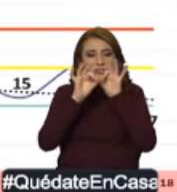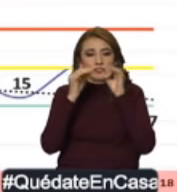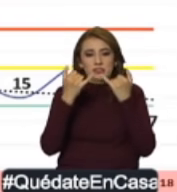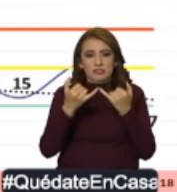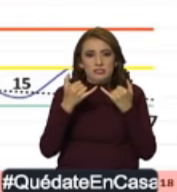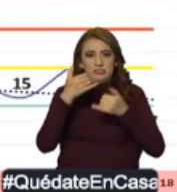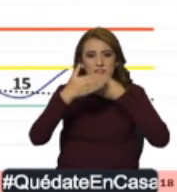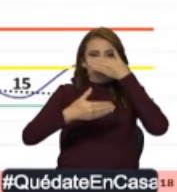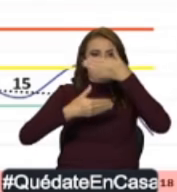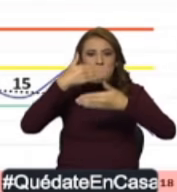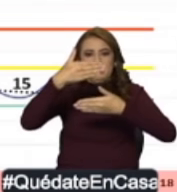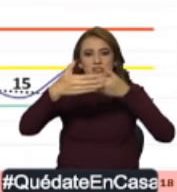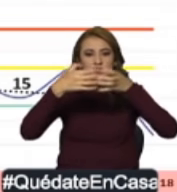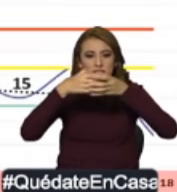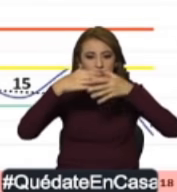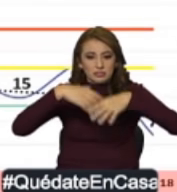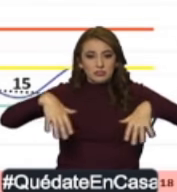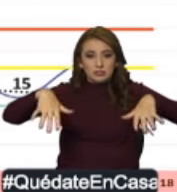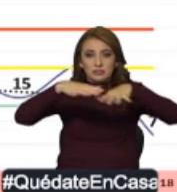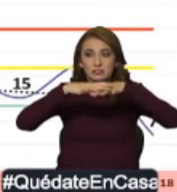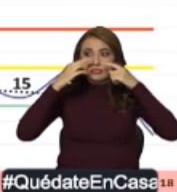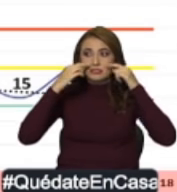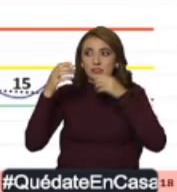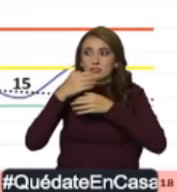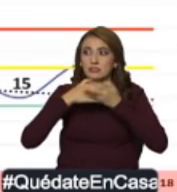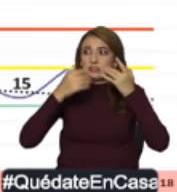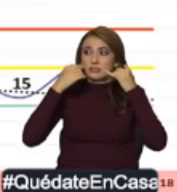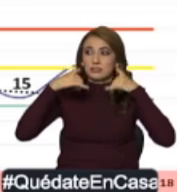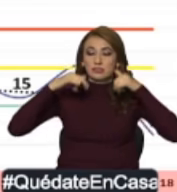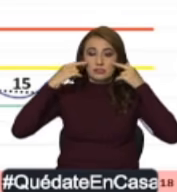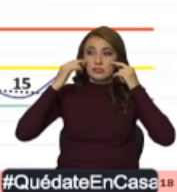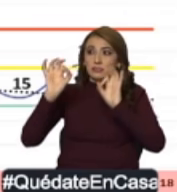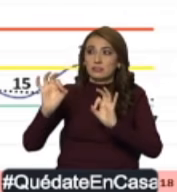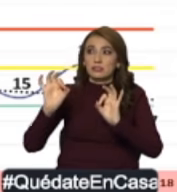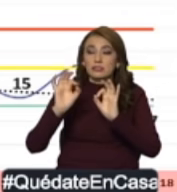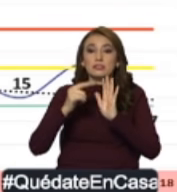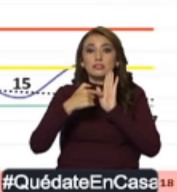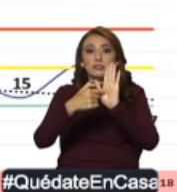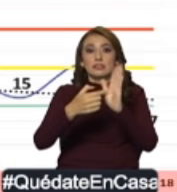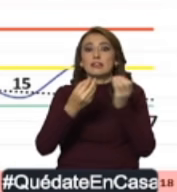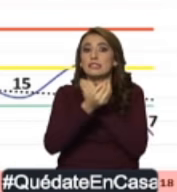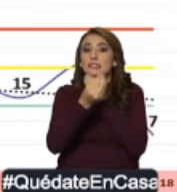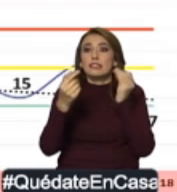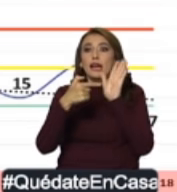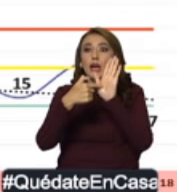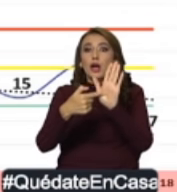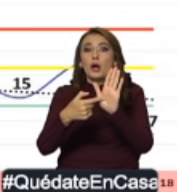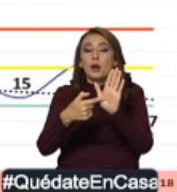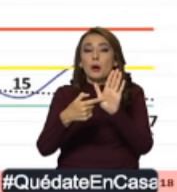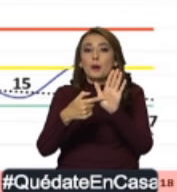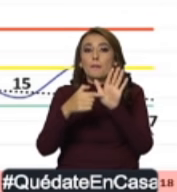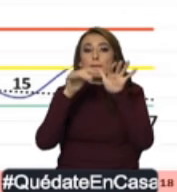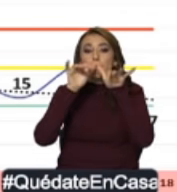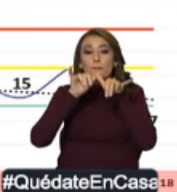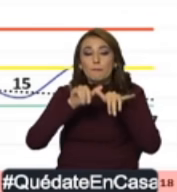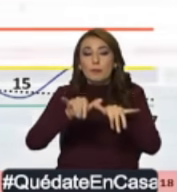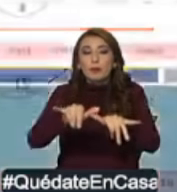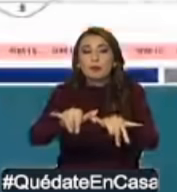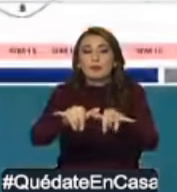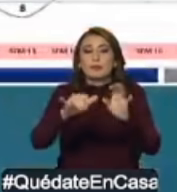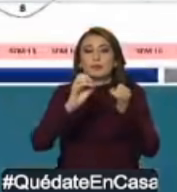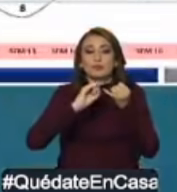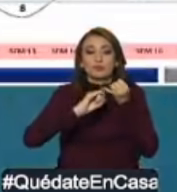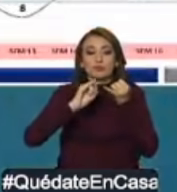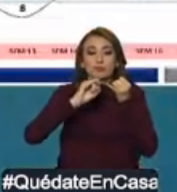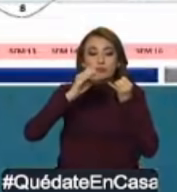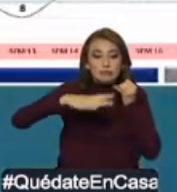estas provincias son aquellas en las cuales también existe mayor tasa de propagación de contagio del